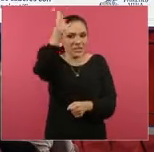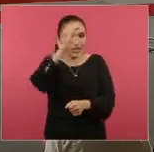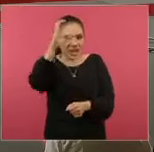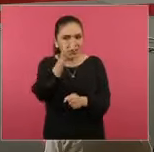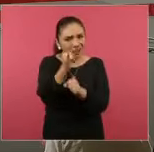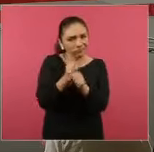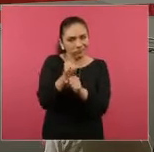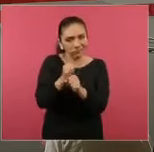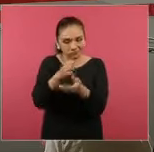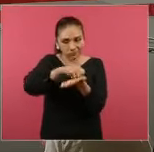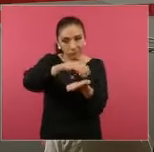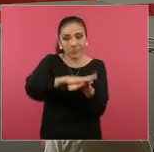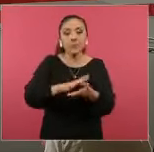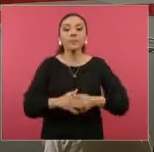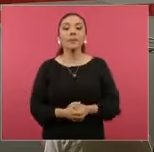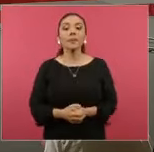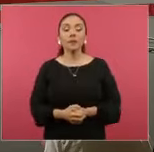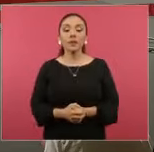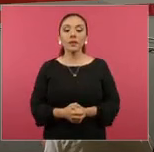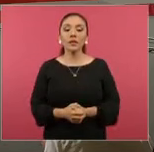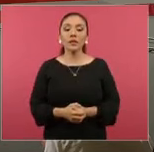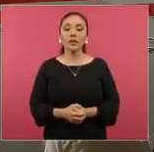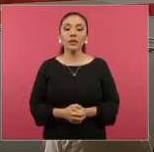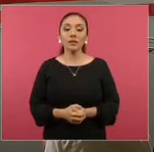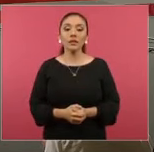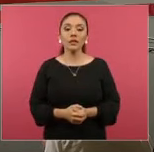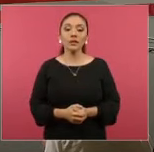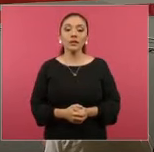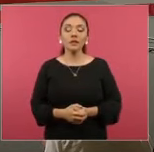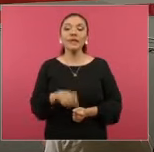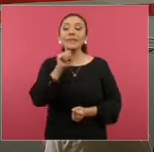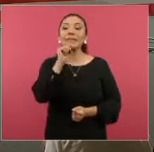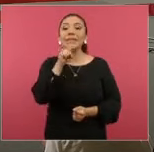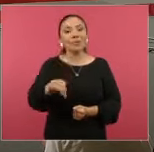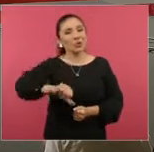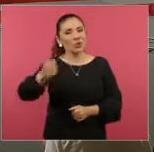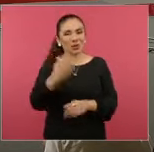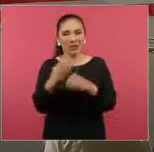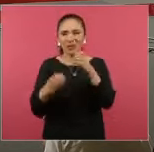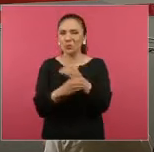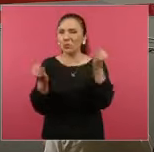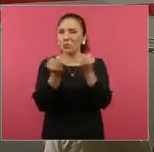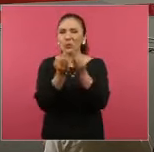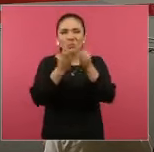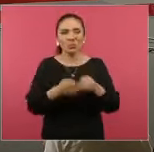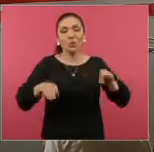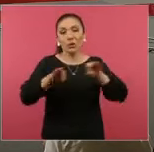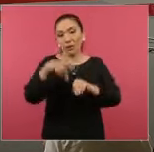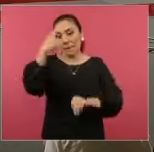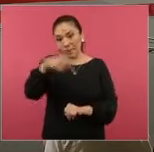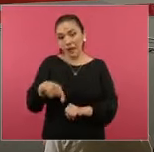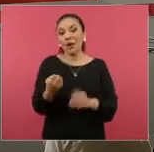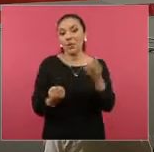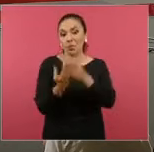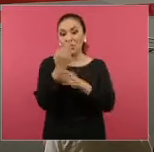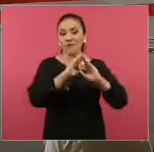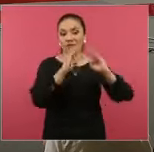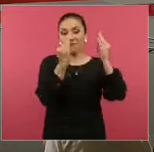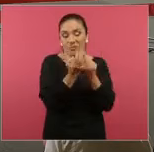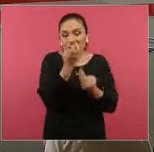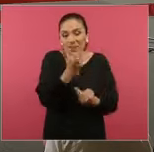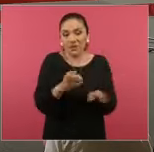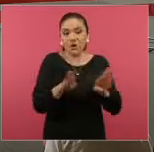ciencia. Se trata también de algo que es muy importante en esta nueva forma